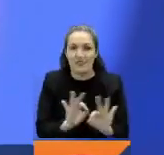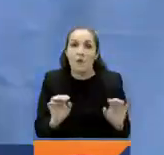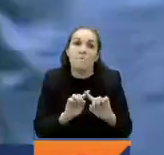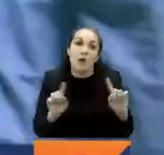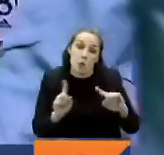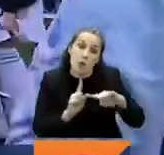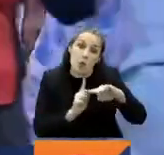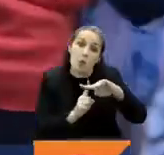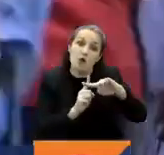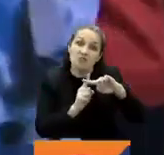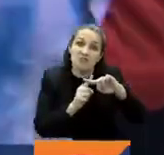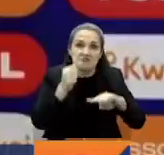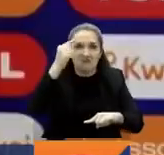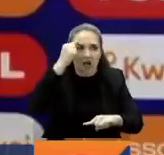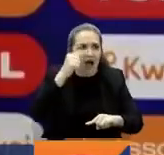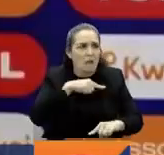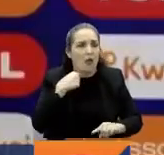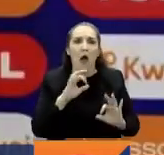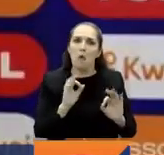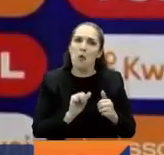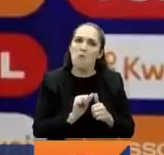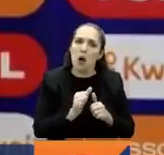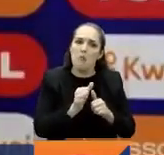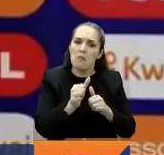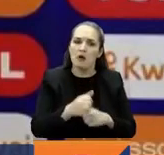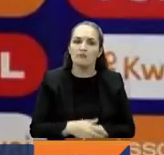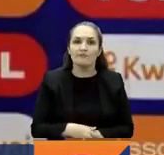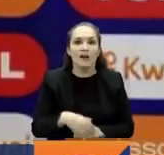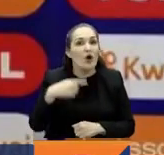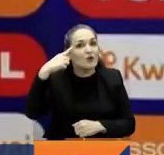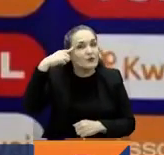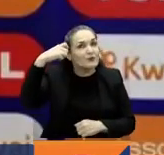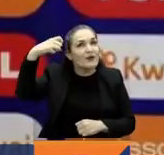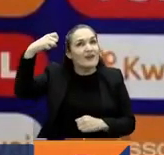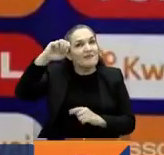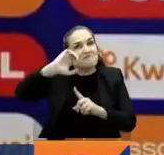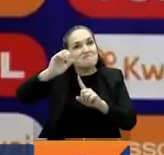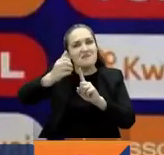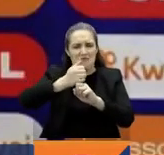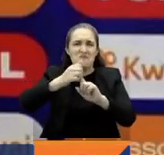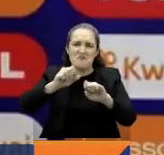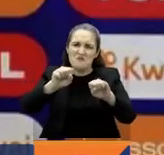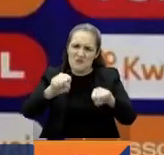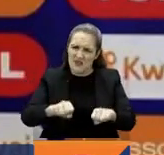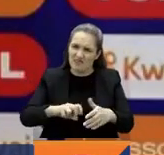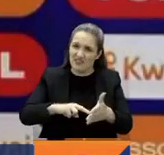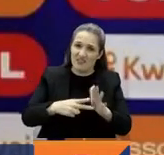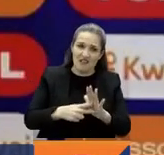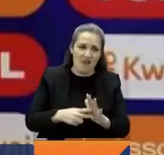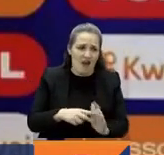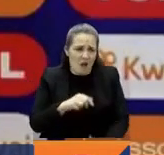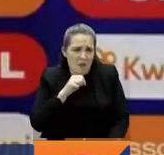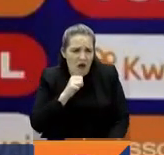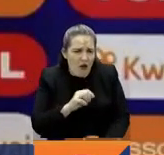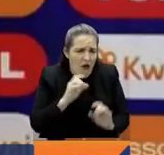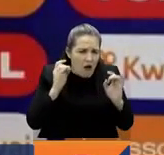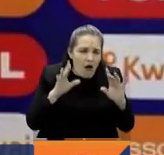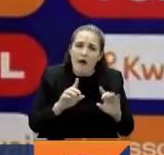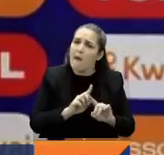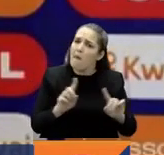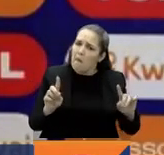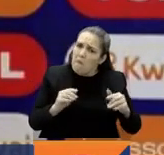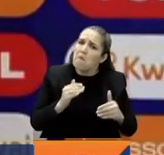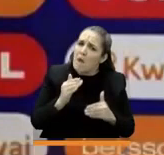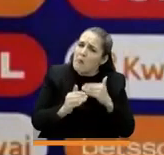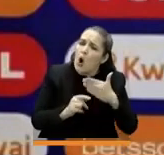más allá de lo calculado. Invita a soñar, a pensar que debemos de mejorar, seguir mejorando, muchos factores para